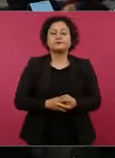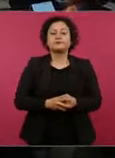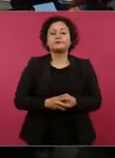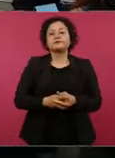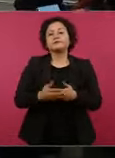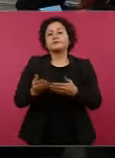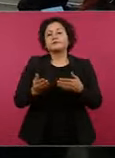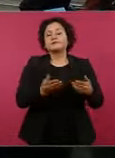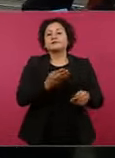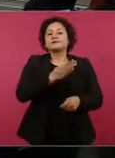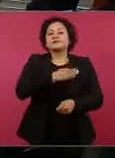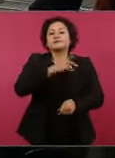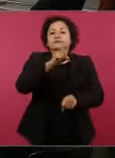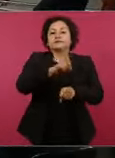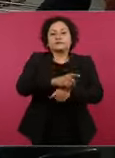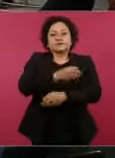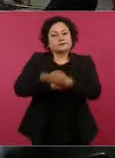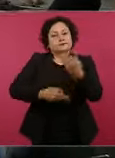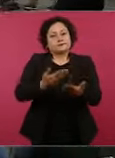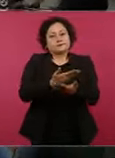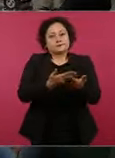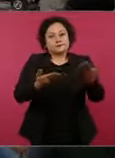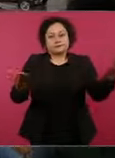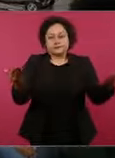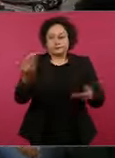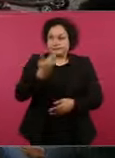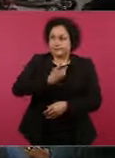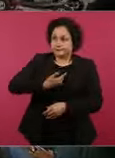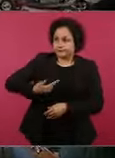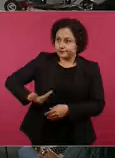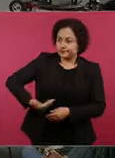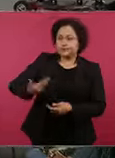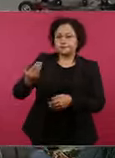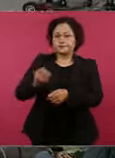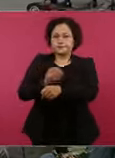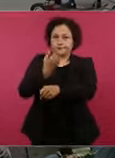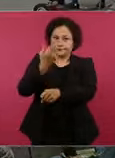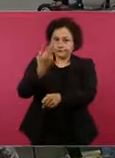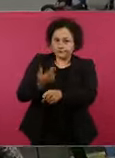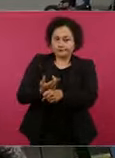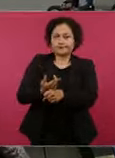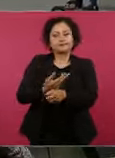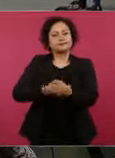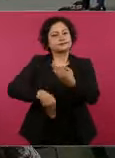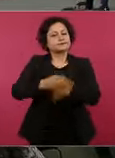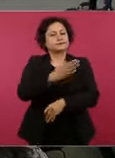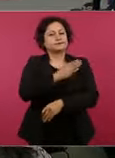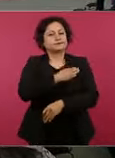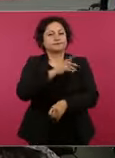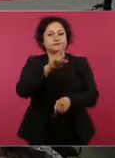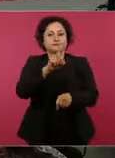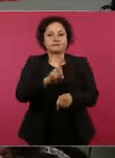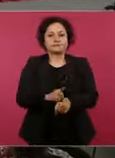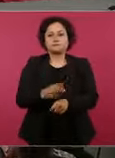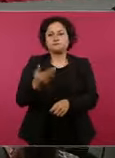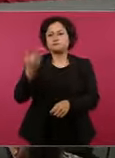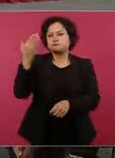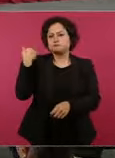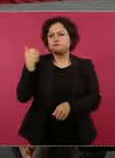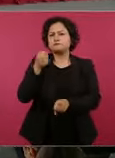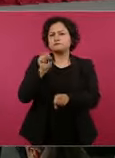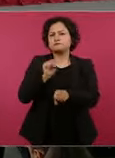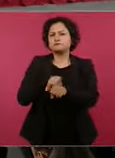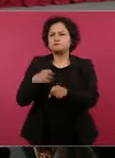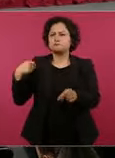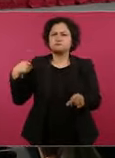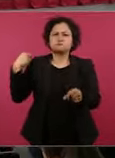Muy buenos días a todas y a todos, señor presidente, secretaria, muy buenos días. Seguimos con promedios similares de las últimas semanas